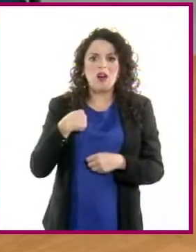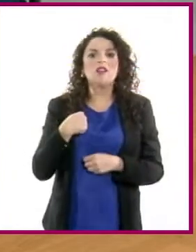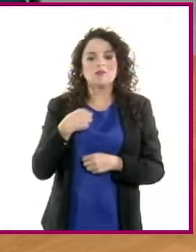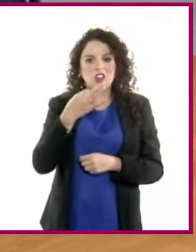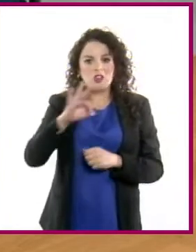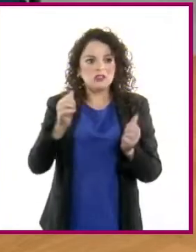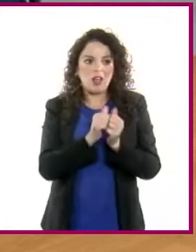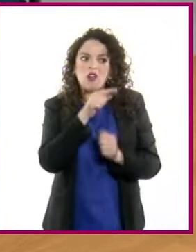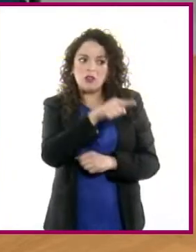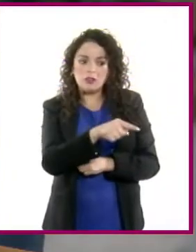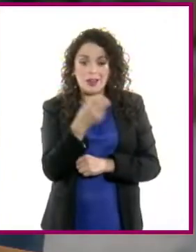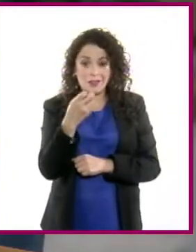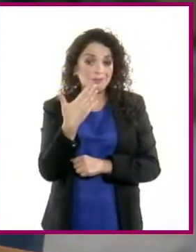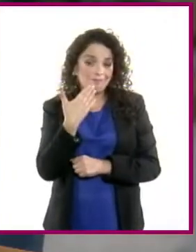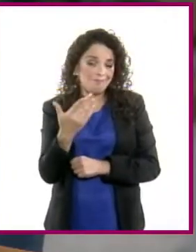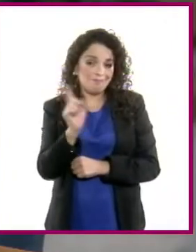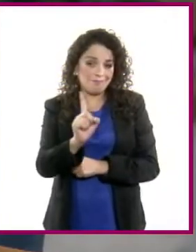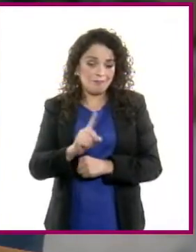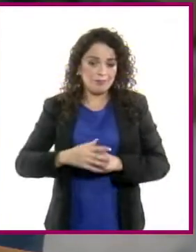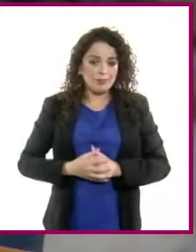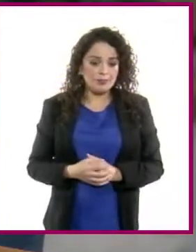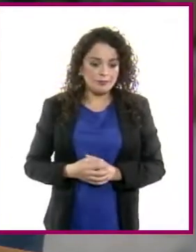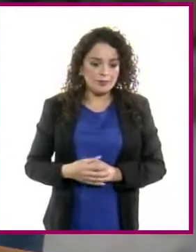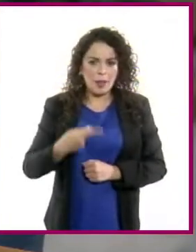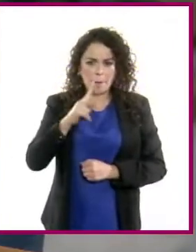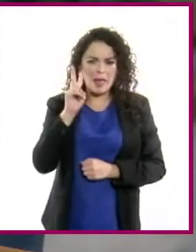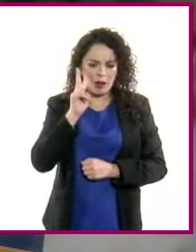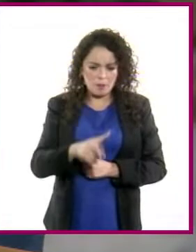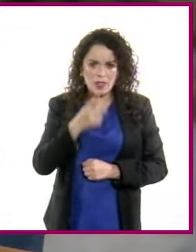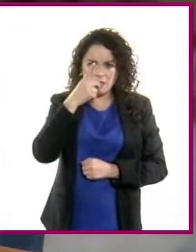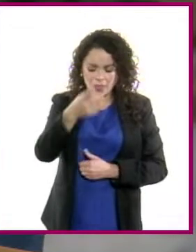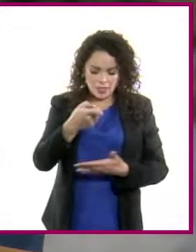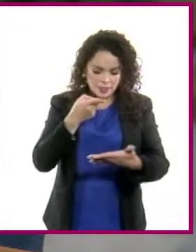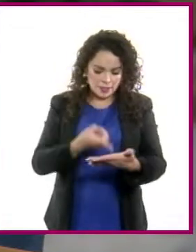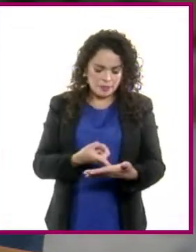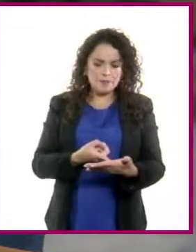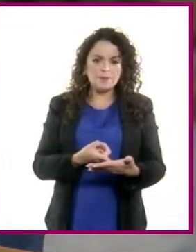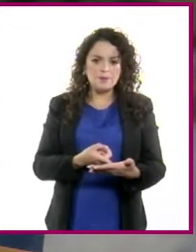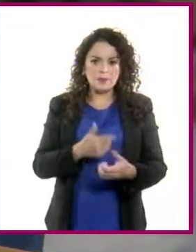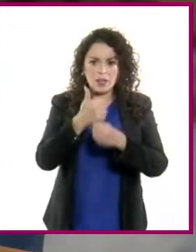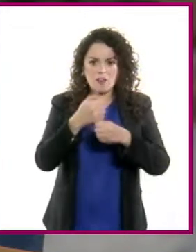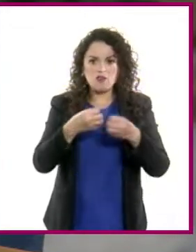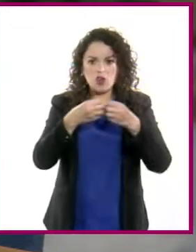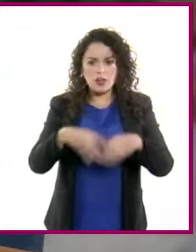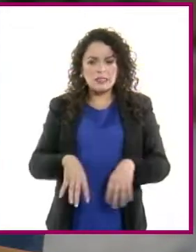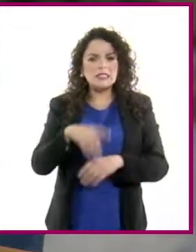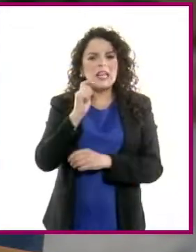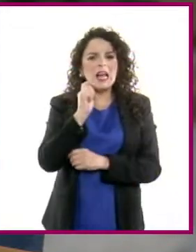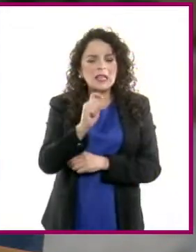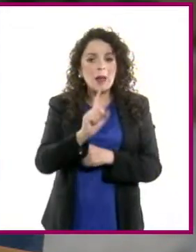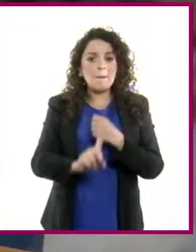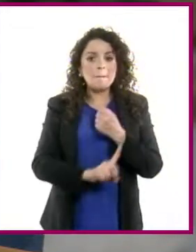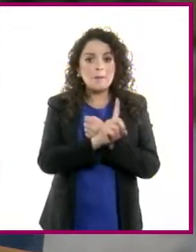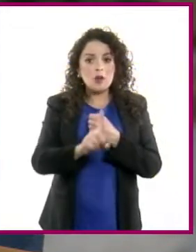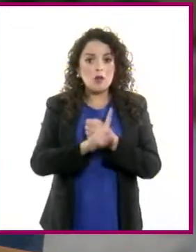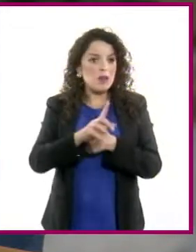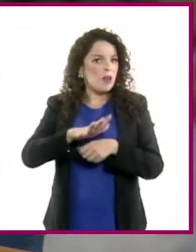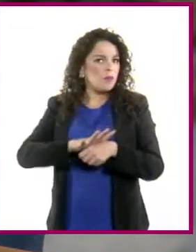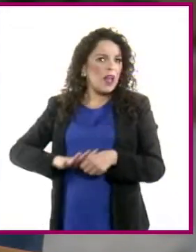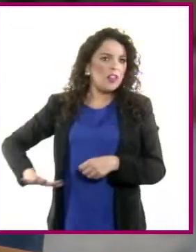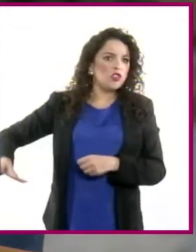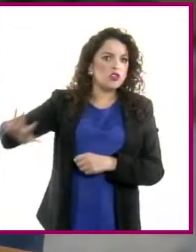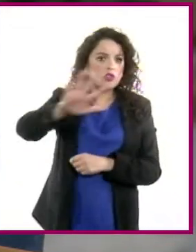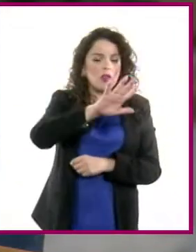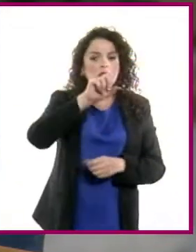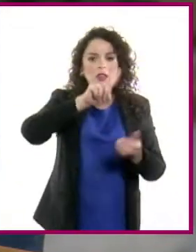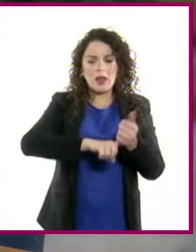bien. Pero míreme, aquí dice que la violencia está considerada un problema de salud pública que hay que